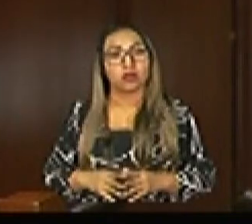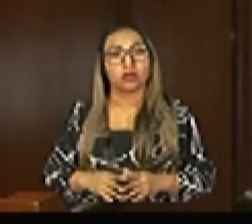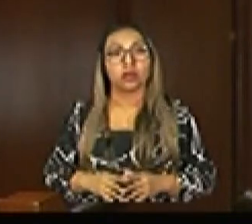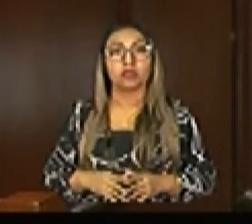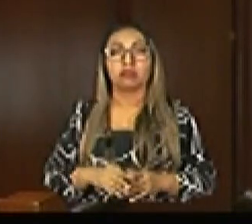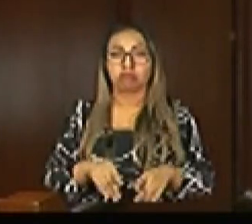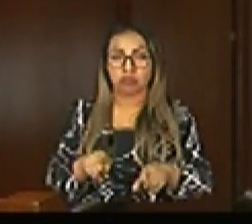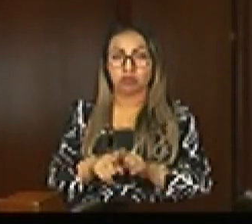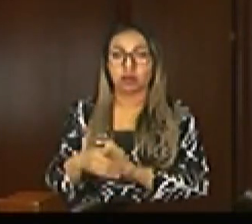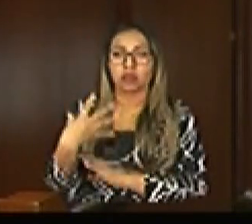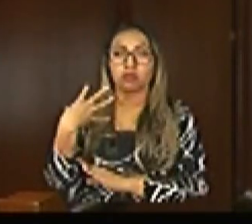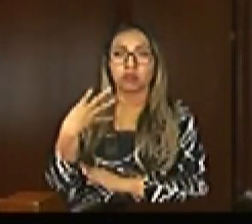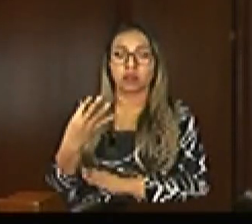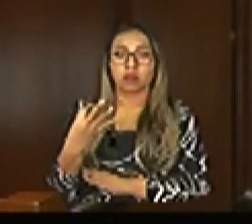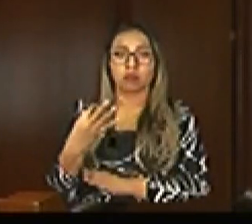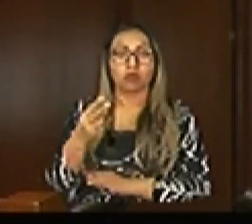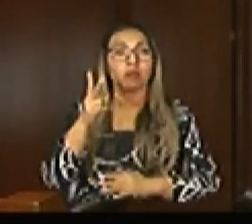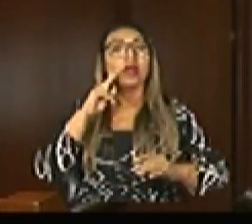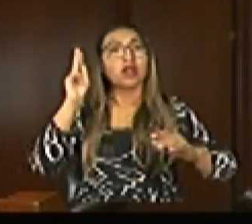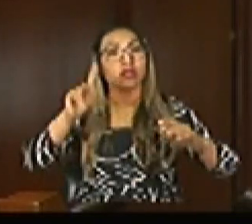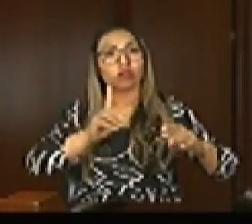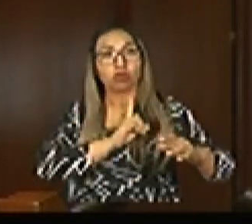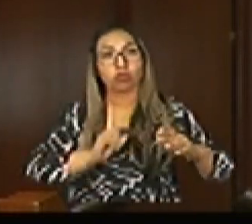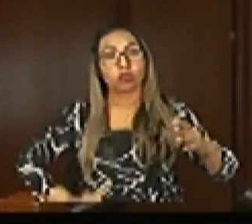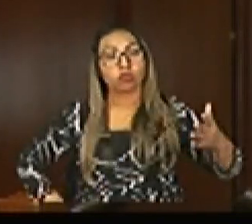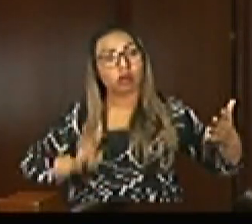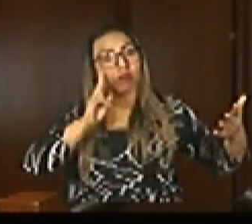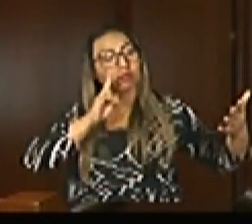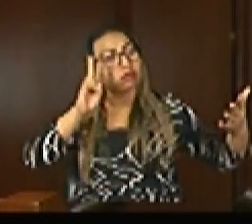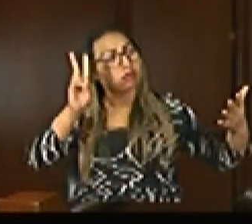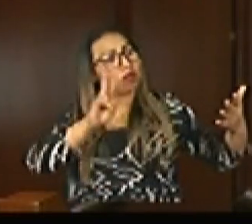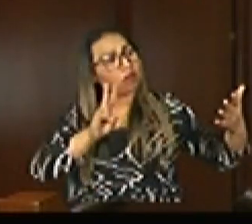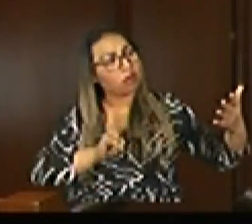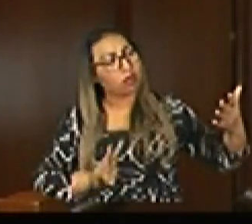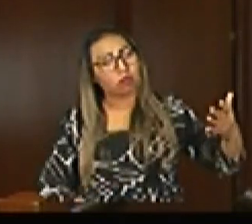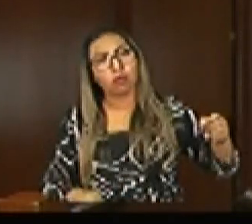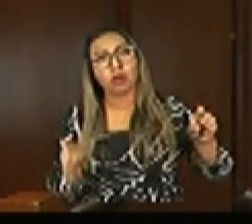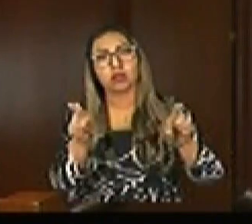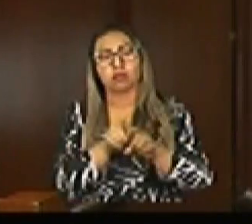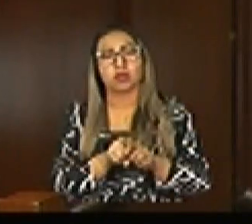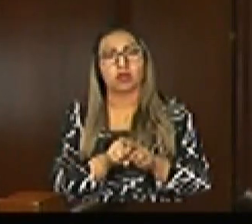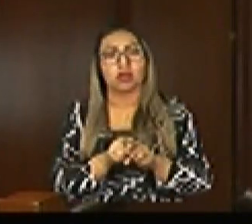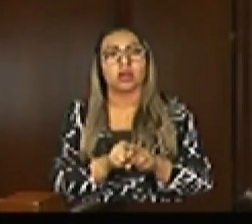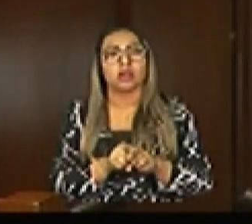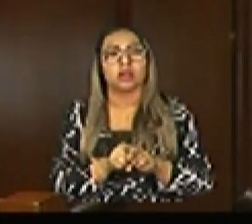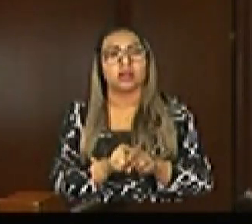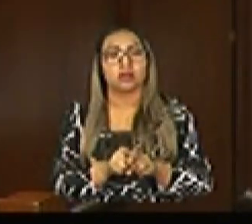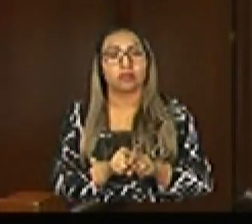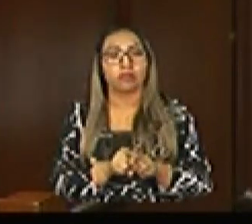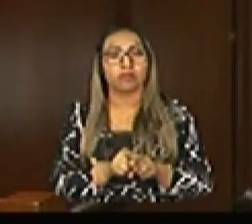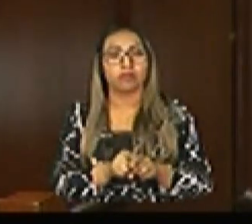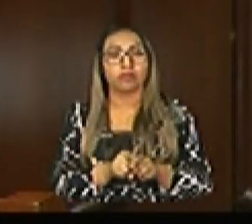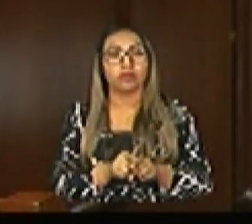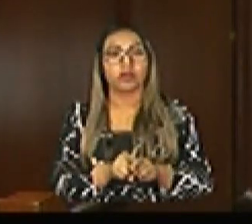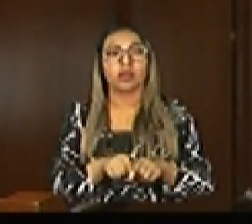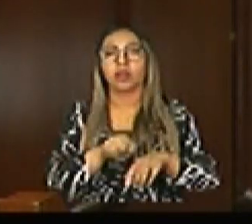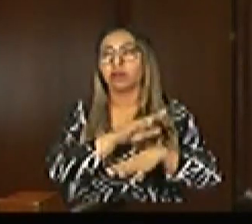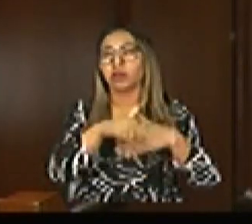a los honorables diputados a evaluarlo, preservando los mejores intereses